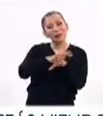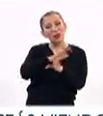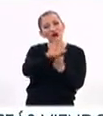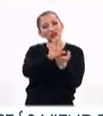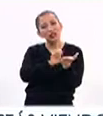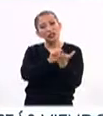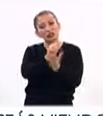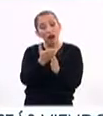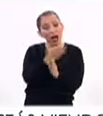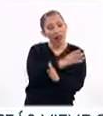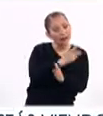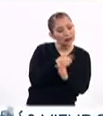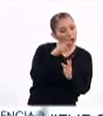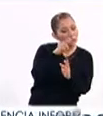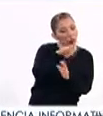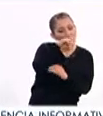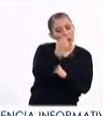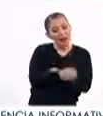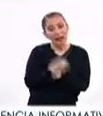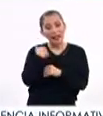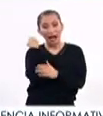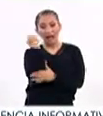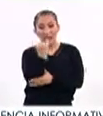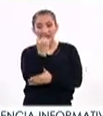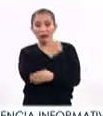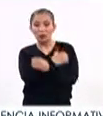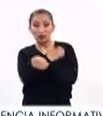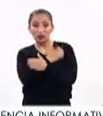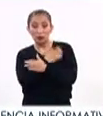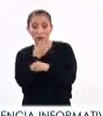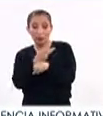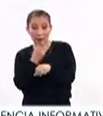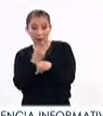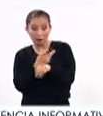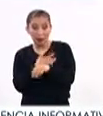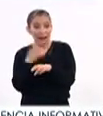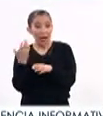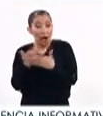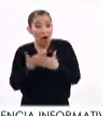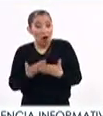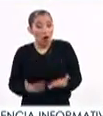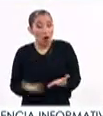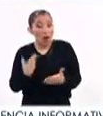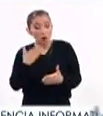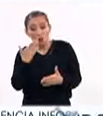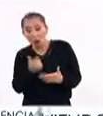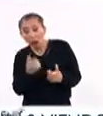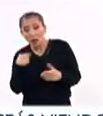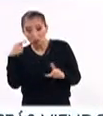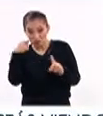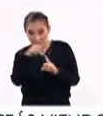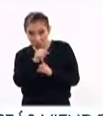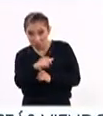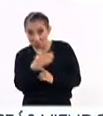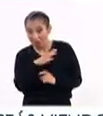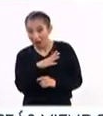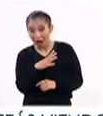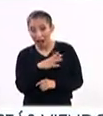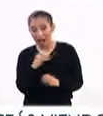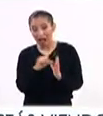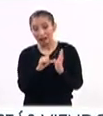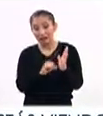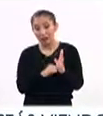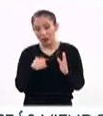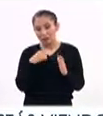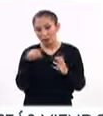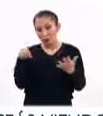constitucionales previas que hicieron obligatorio el preescolar y la educación media superior sin que hasta el momento se hayan logrado las metas planteadas en los